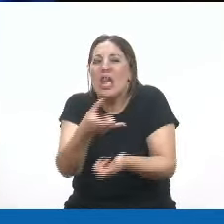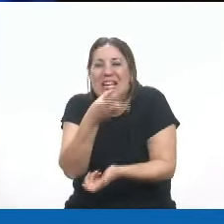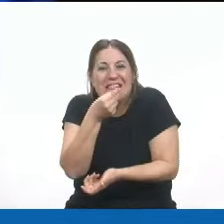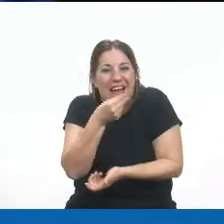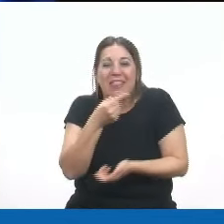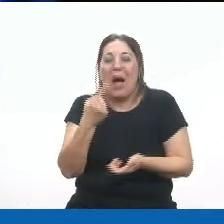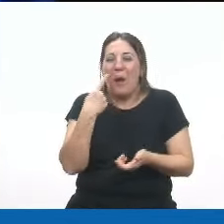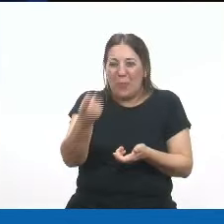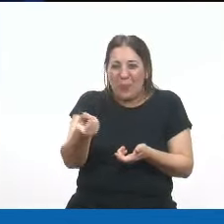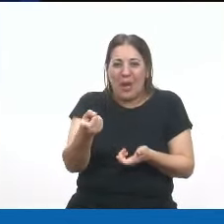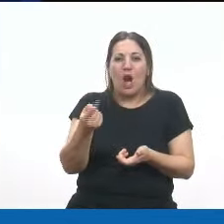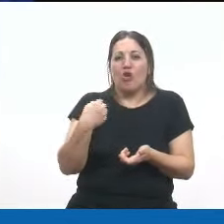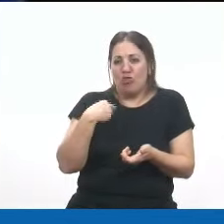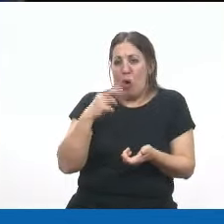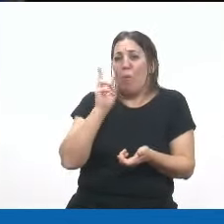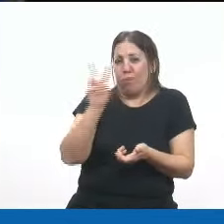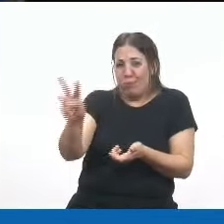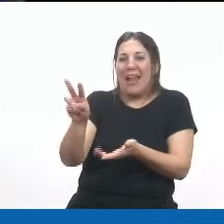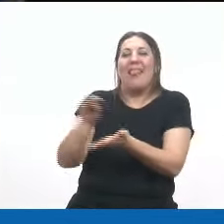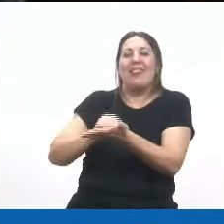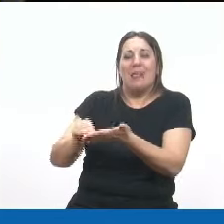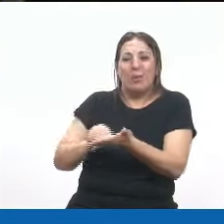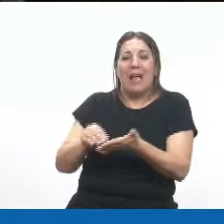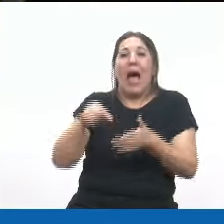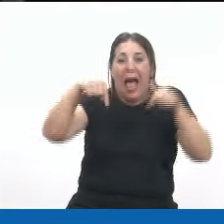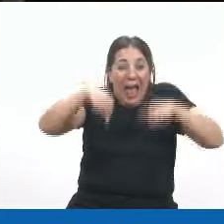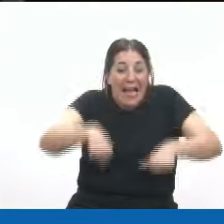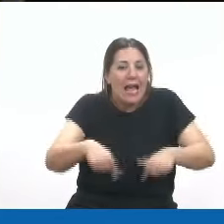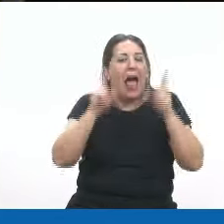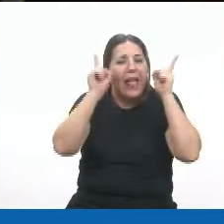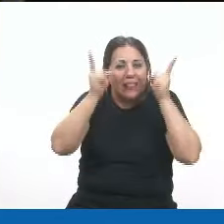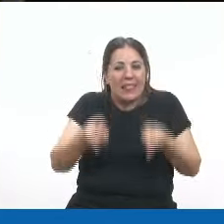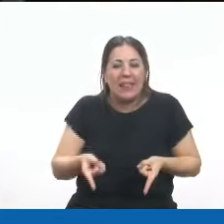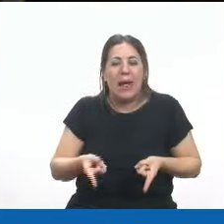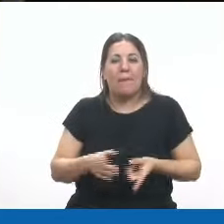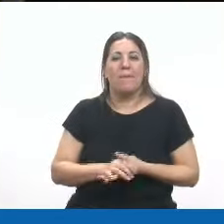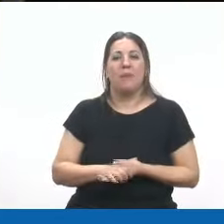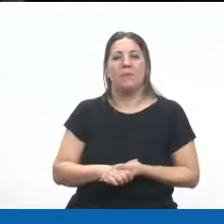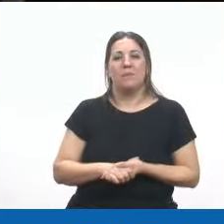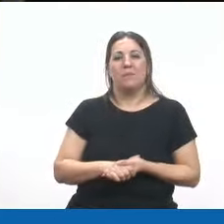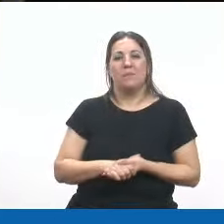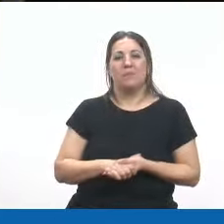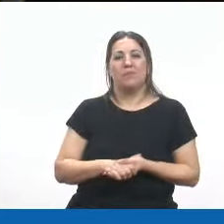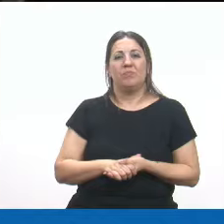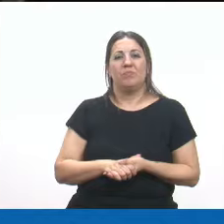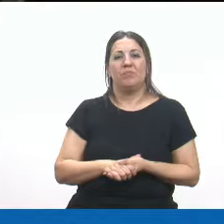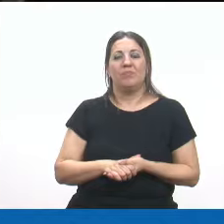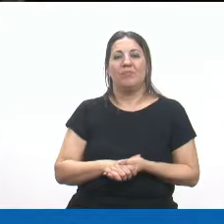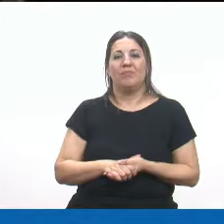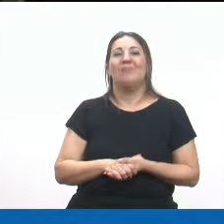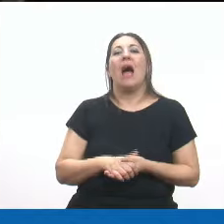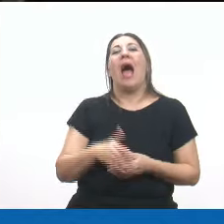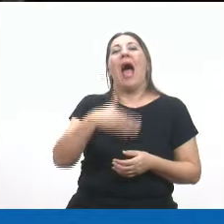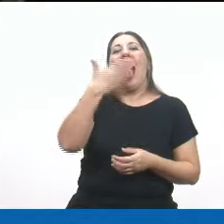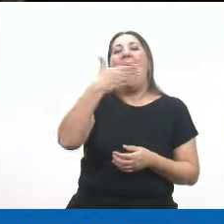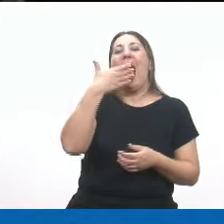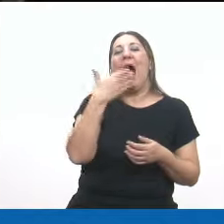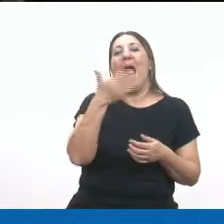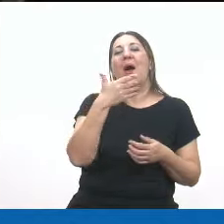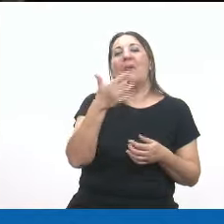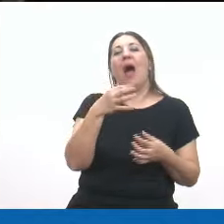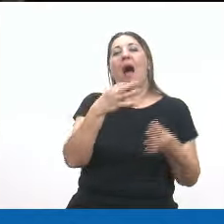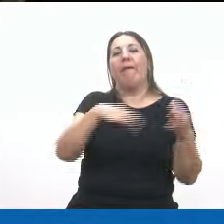y lo vi mucho en diputados pero acá también hablan con la izquierda y votan con la derecha o sea